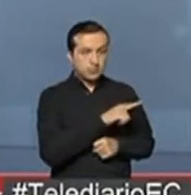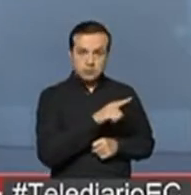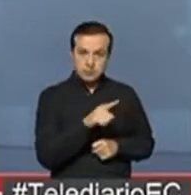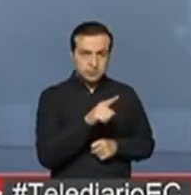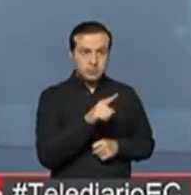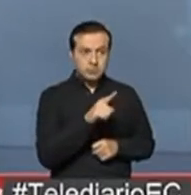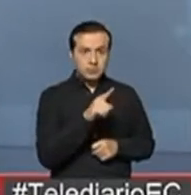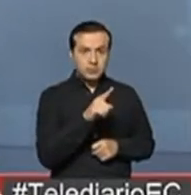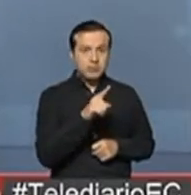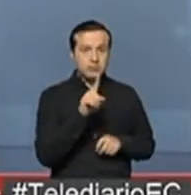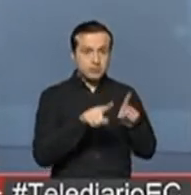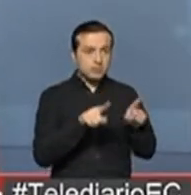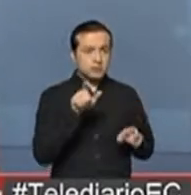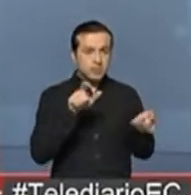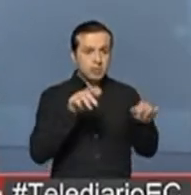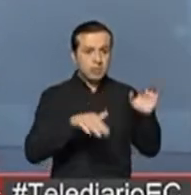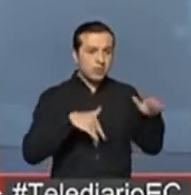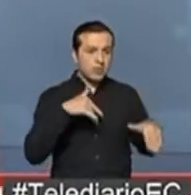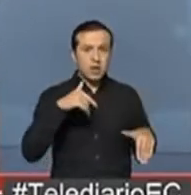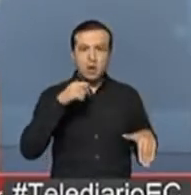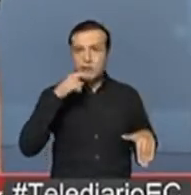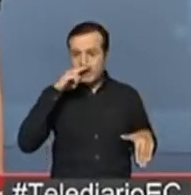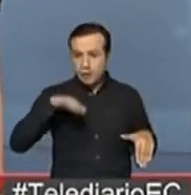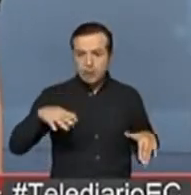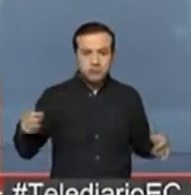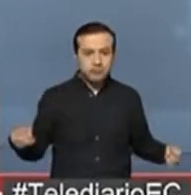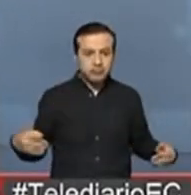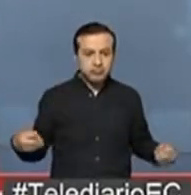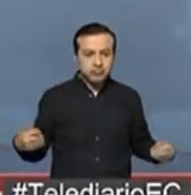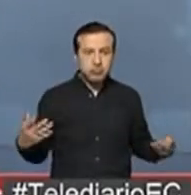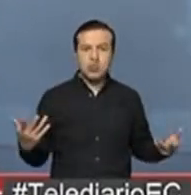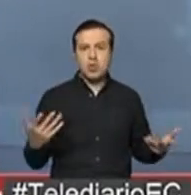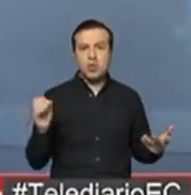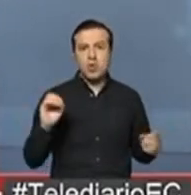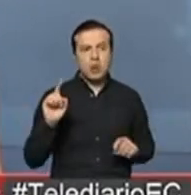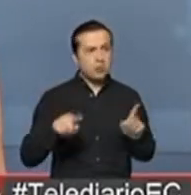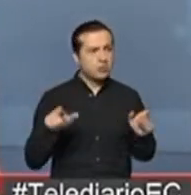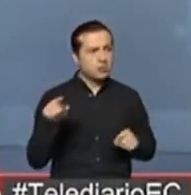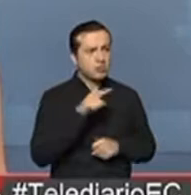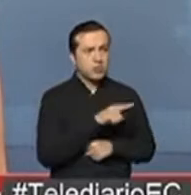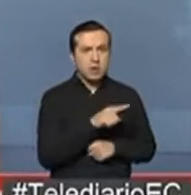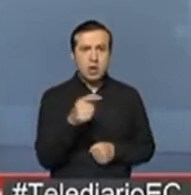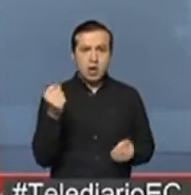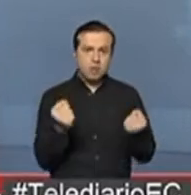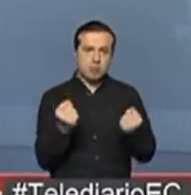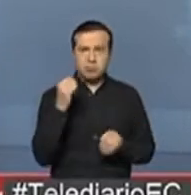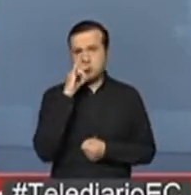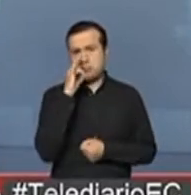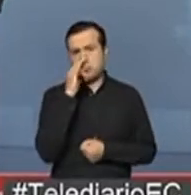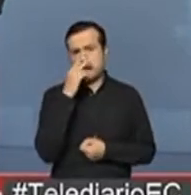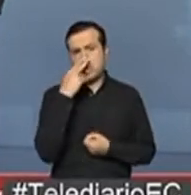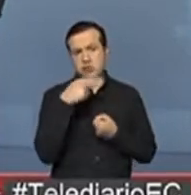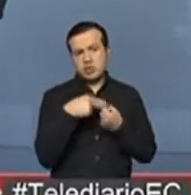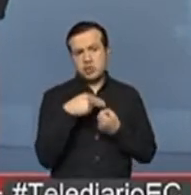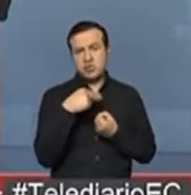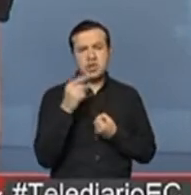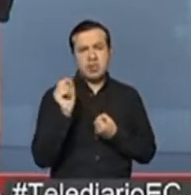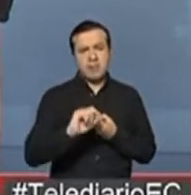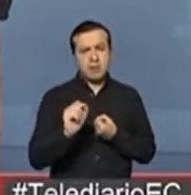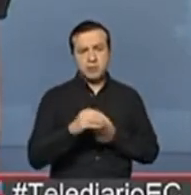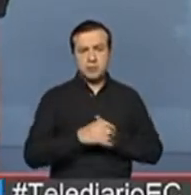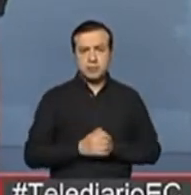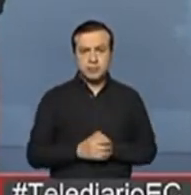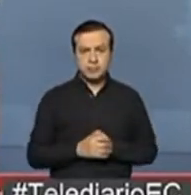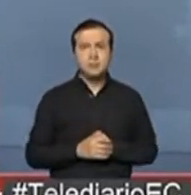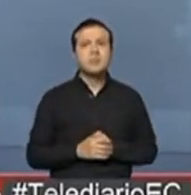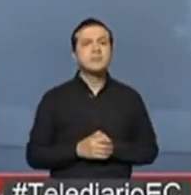calientan piscinas con gas que están utilizando para automóviles de lujo la gasolina subsidiada va a ver